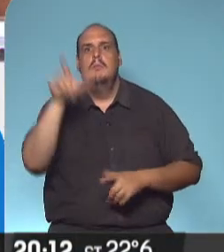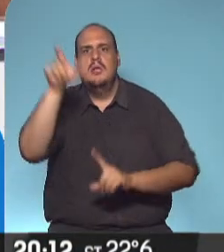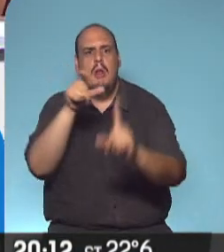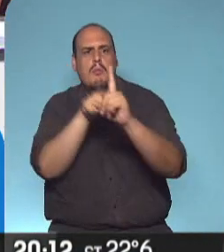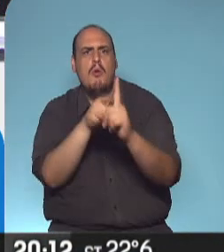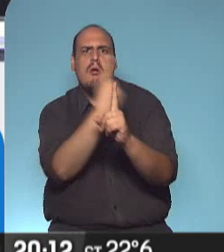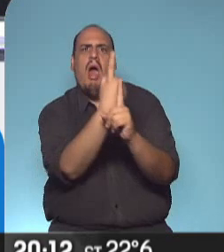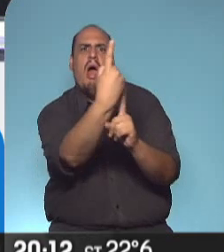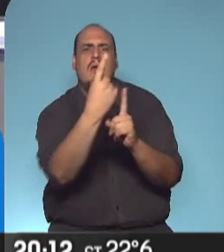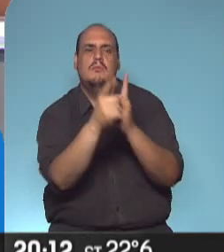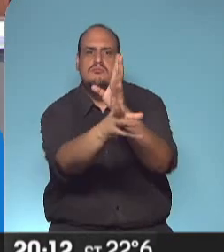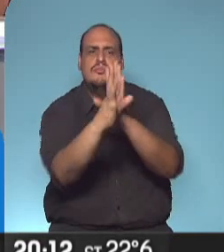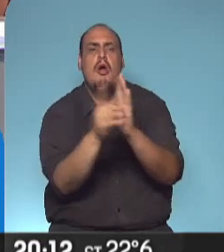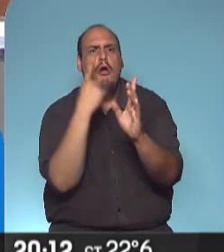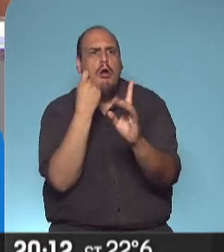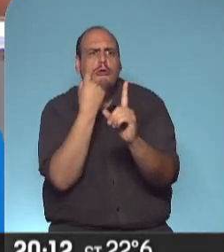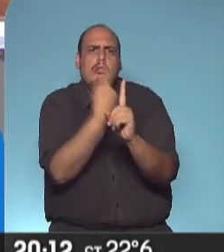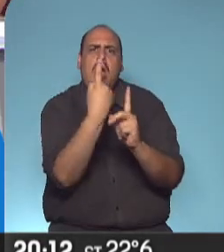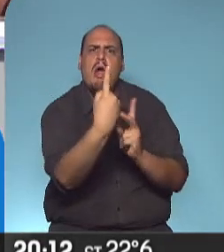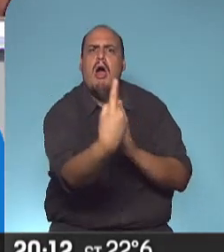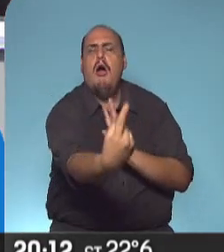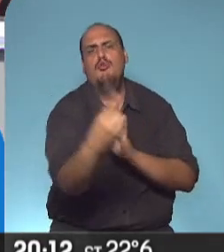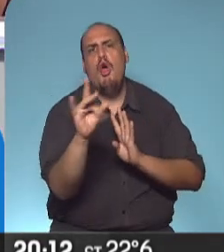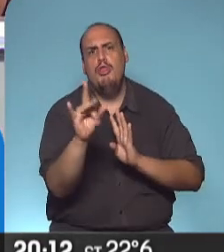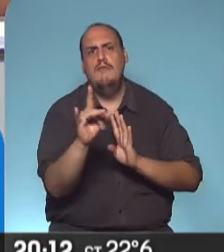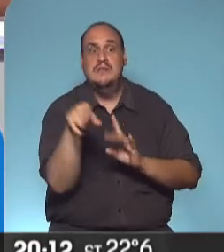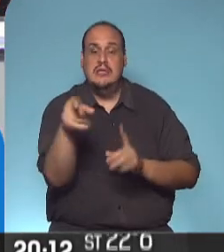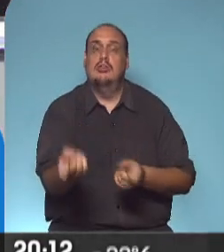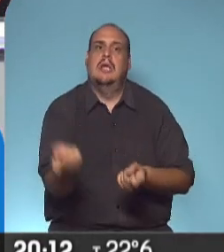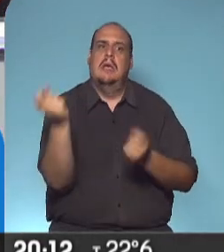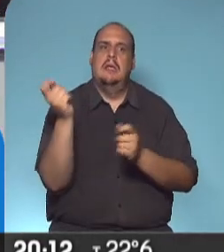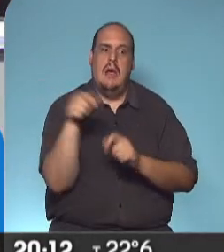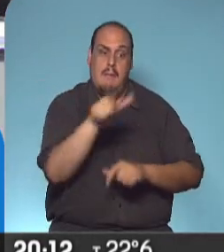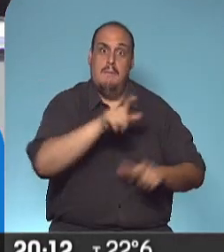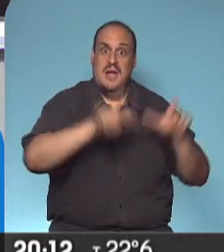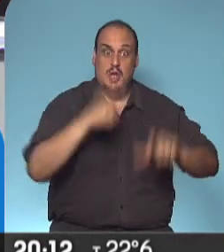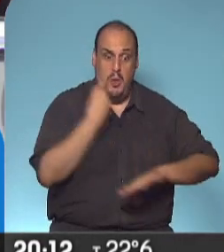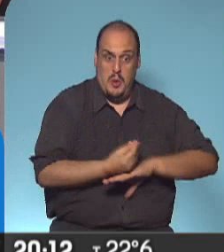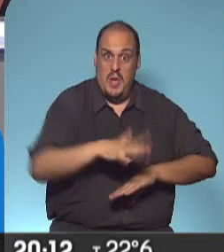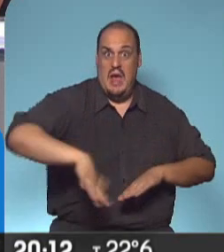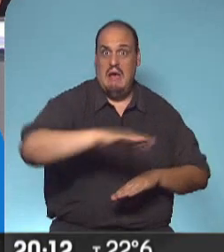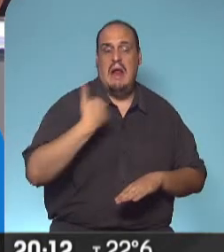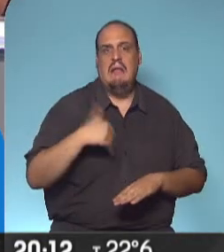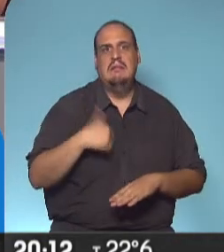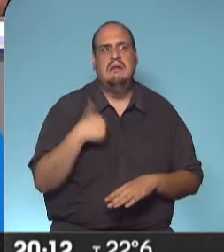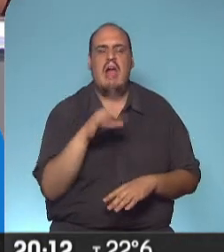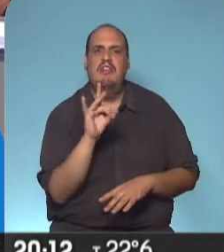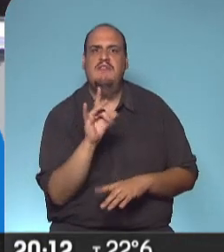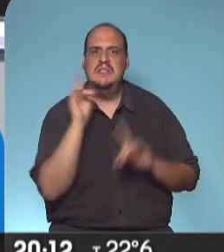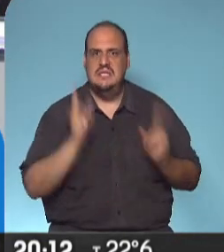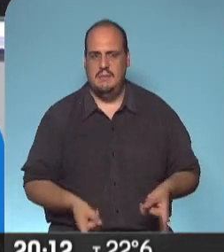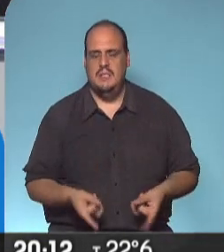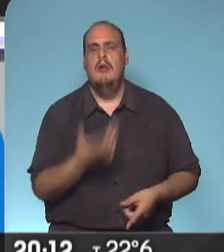cada argentino que vuelva al país se complica y se complica para los que estamos acá lo que lo que se pusieron firmes en el gobierno es con